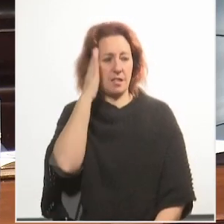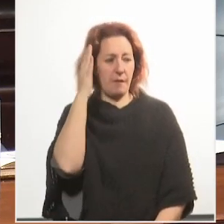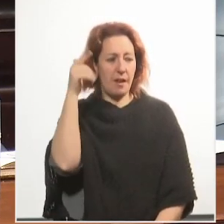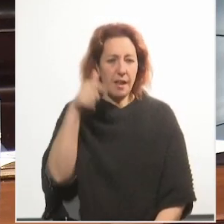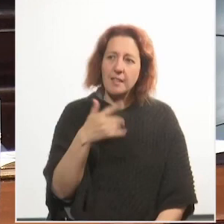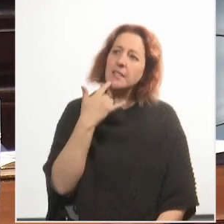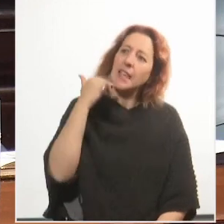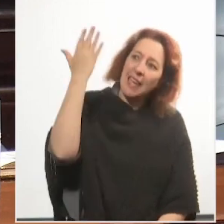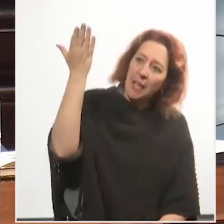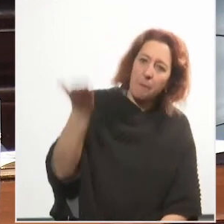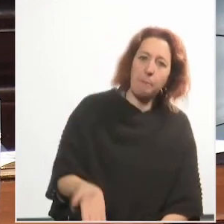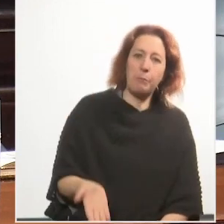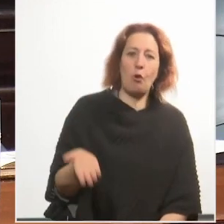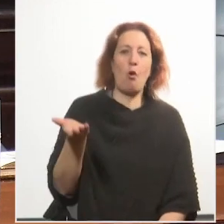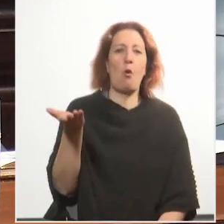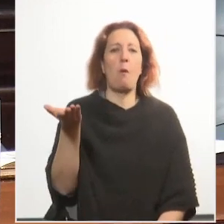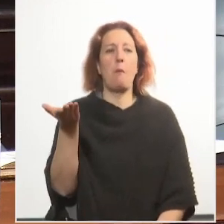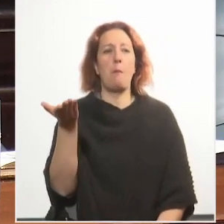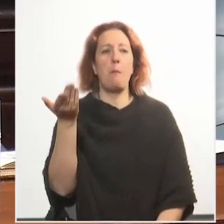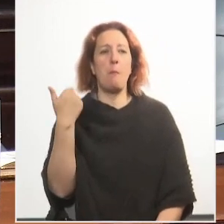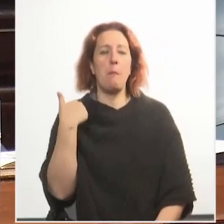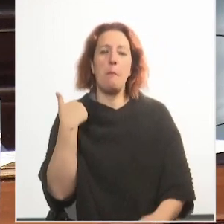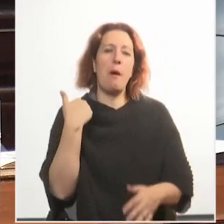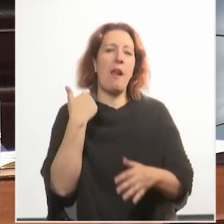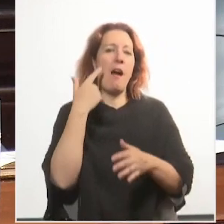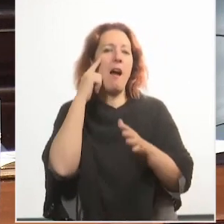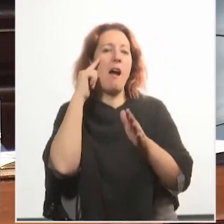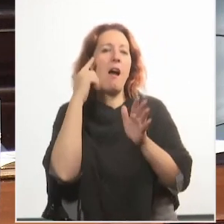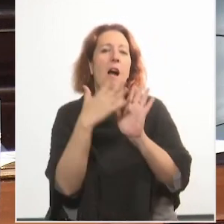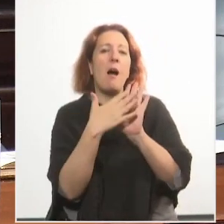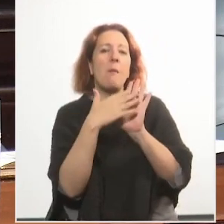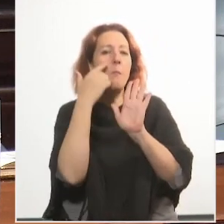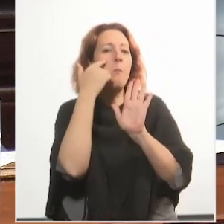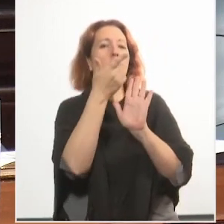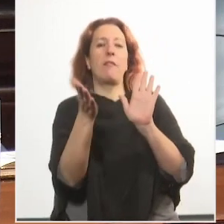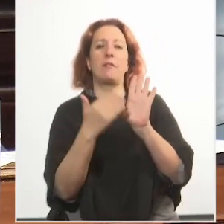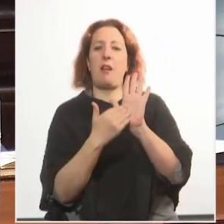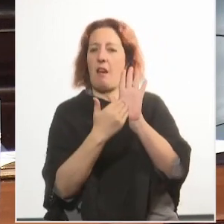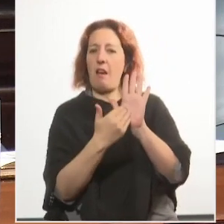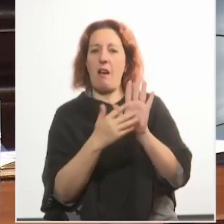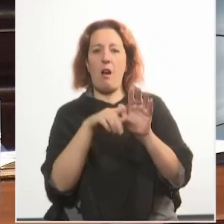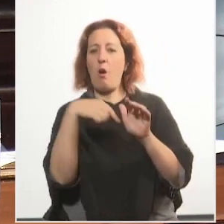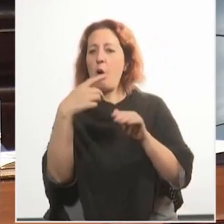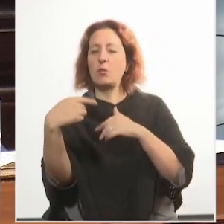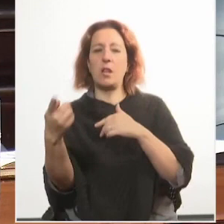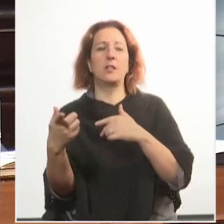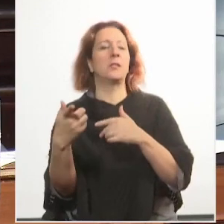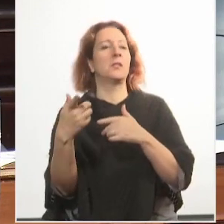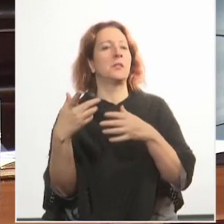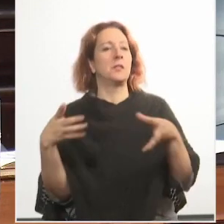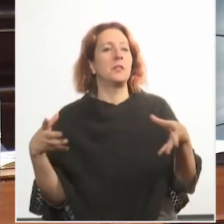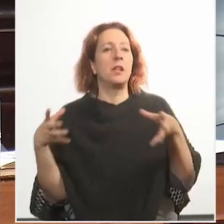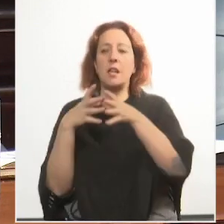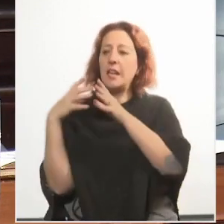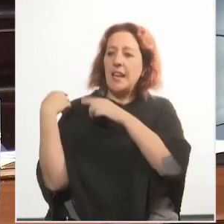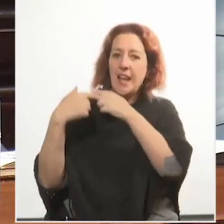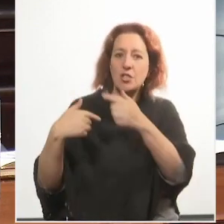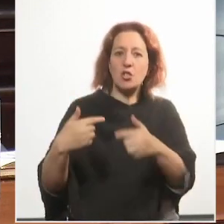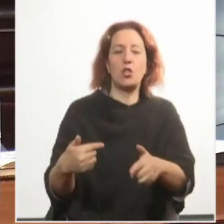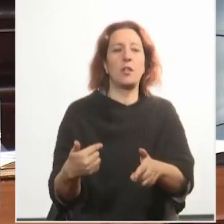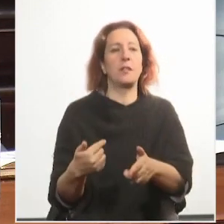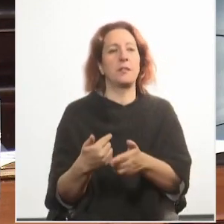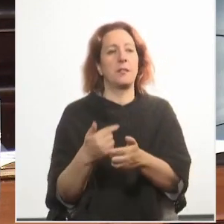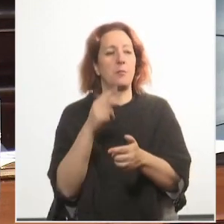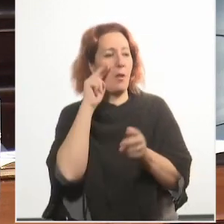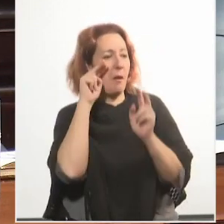ese ejemplo para jalón de futuras generaciones que puedan ver en ese espejo